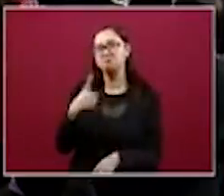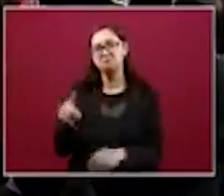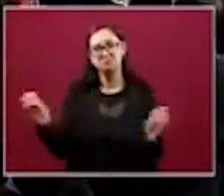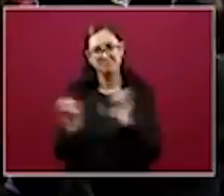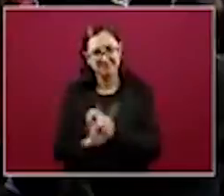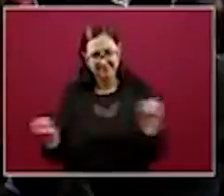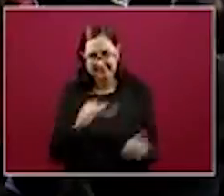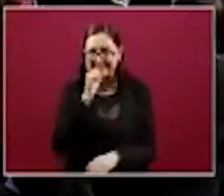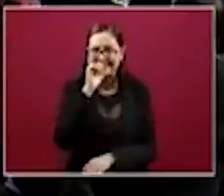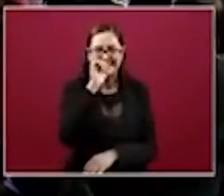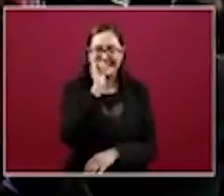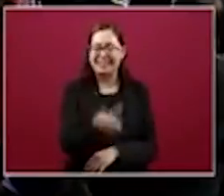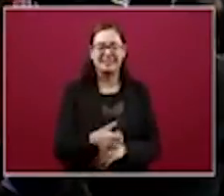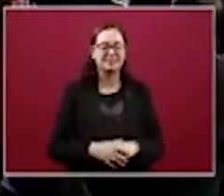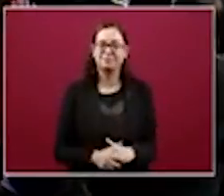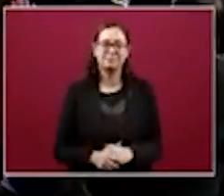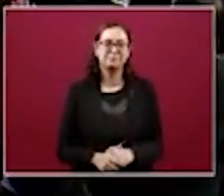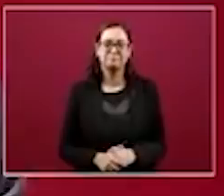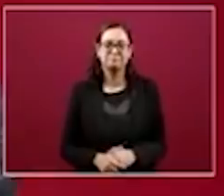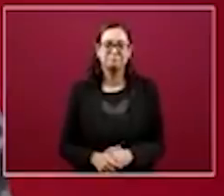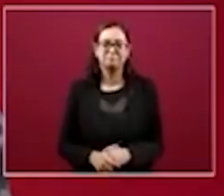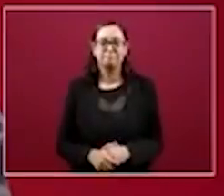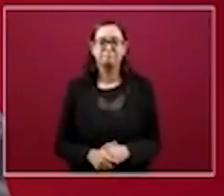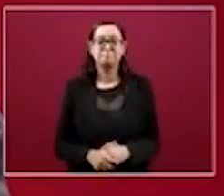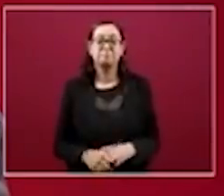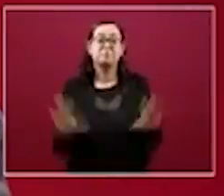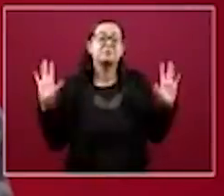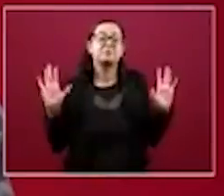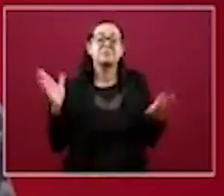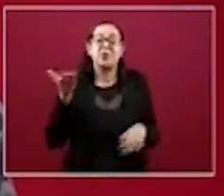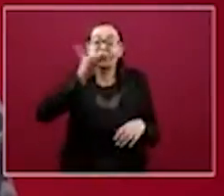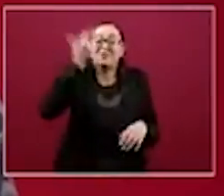sea, nada, ni se sabía.